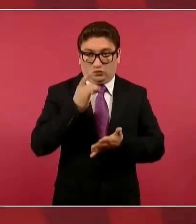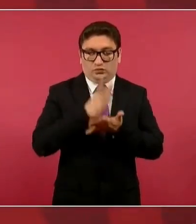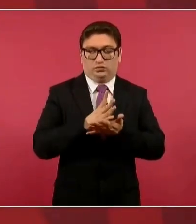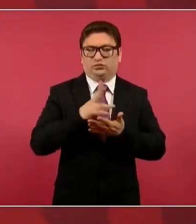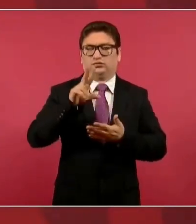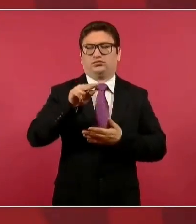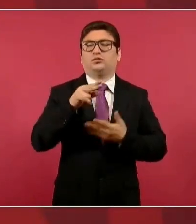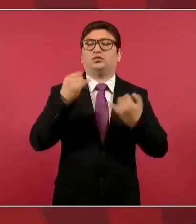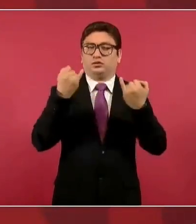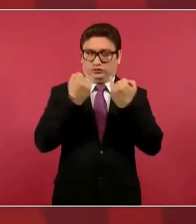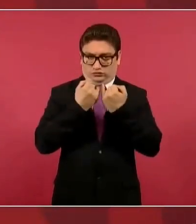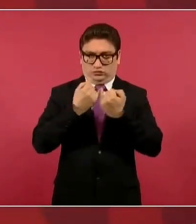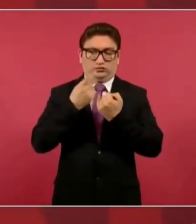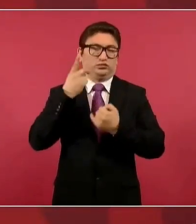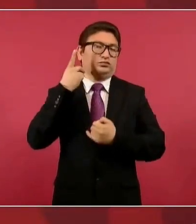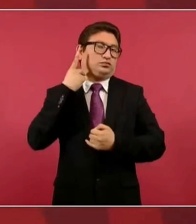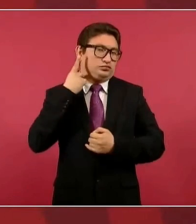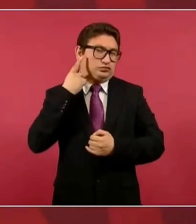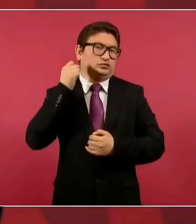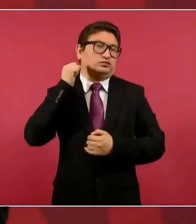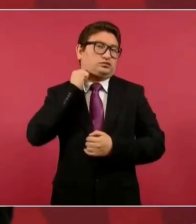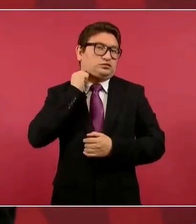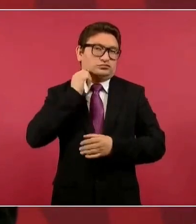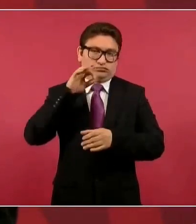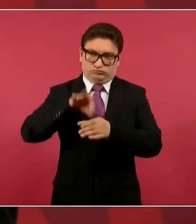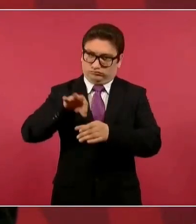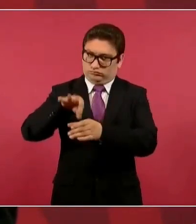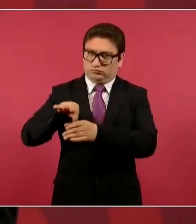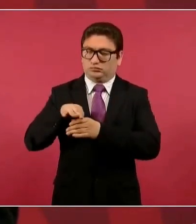por diputados y senadores.